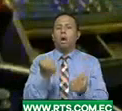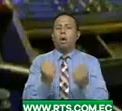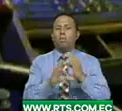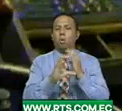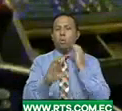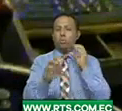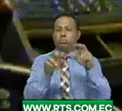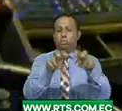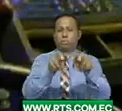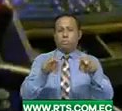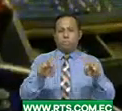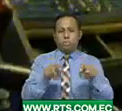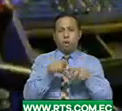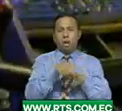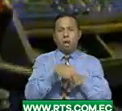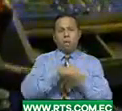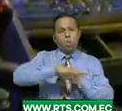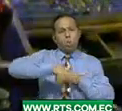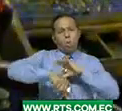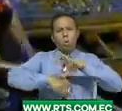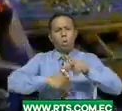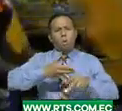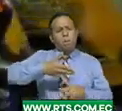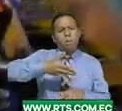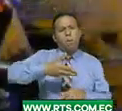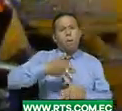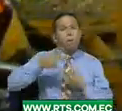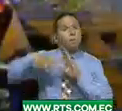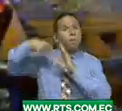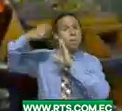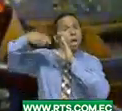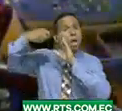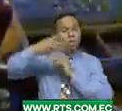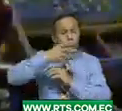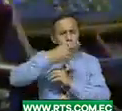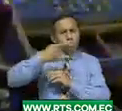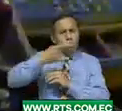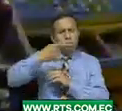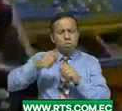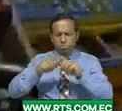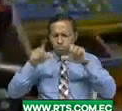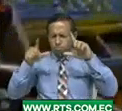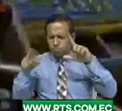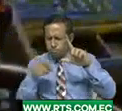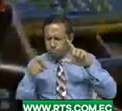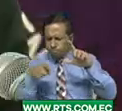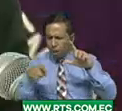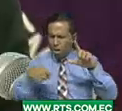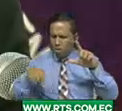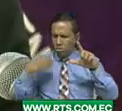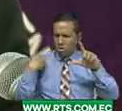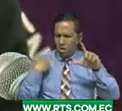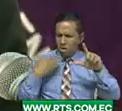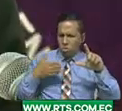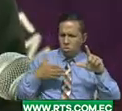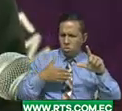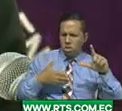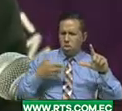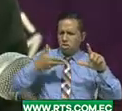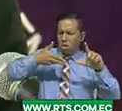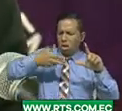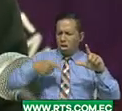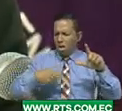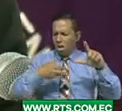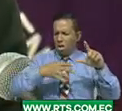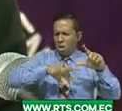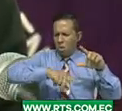81. El video de la unidad registró a cuatro menores amenazando con arma de fuego y cuchillos. Estamos siendo reiterativos con